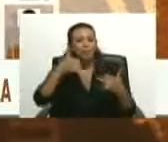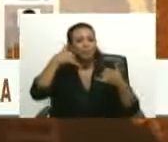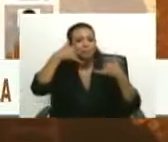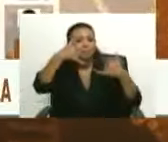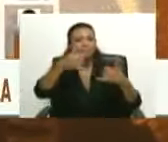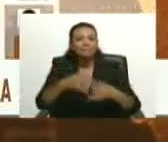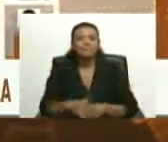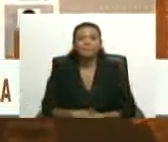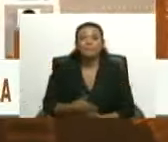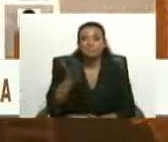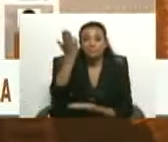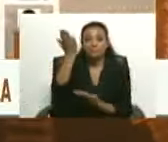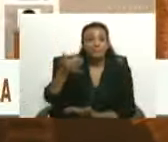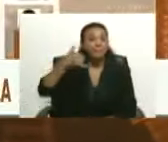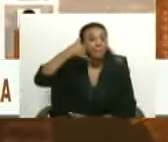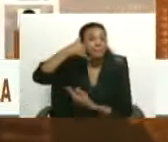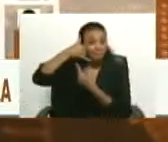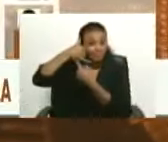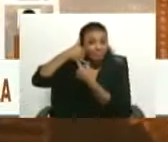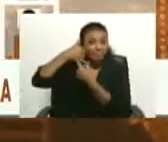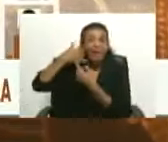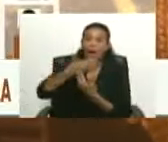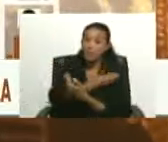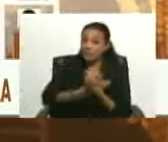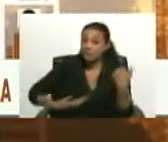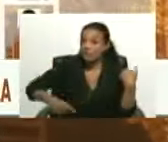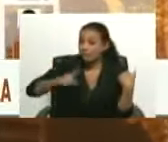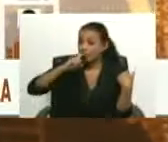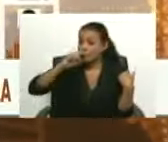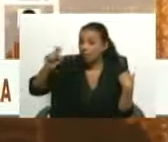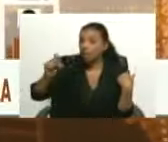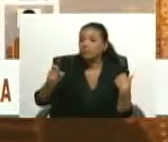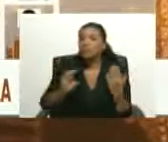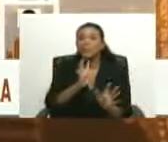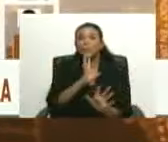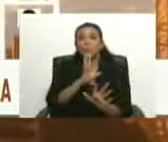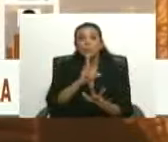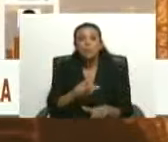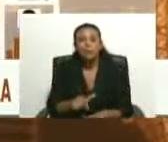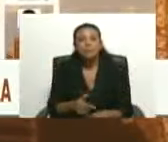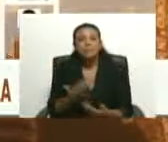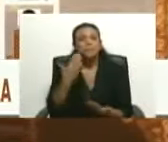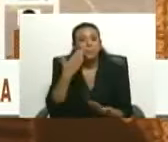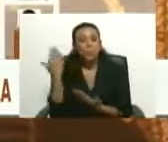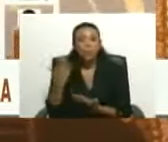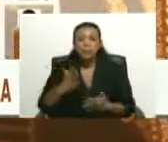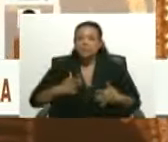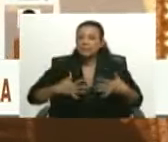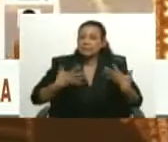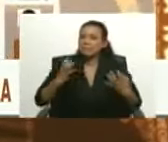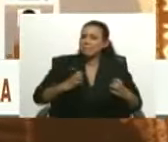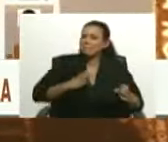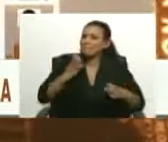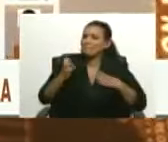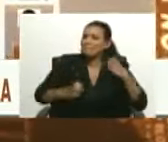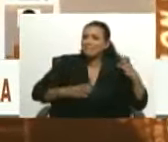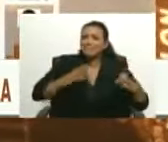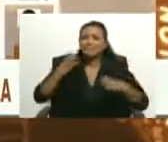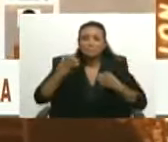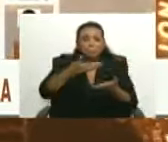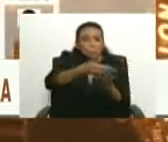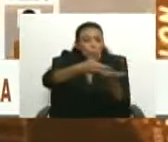Bueno, ese es el presidente Nicolás Maduro Moro. Les estaba contando lo emocionado que estaba cuando llegó esa